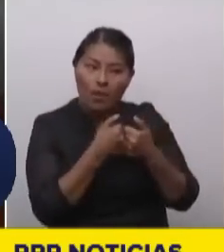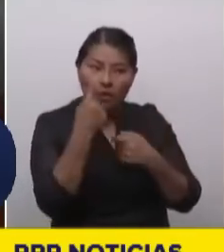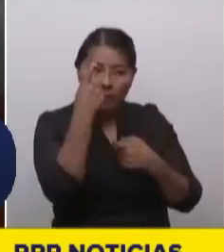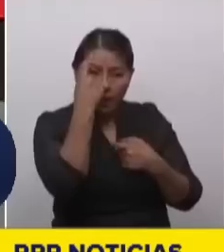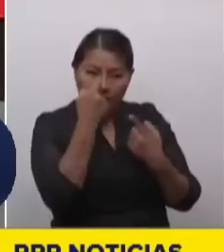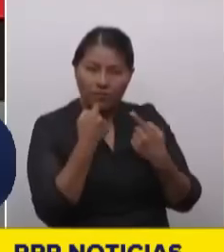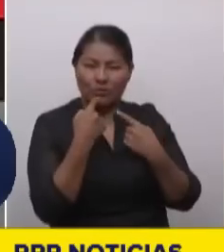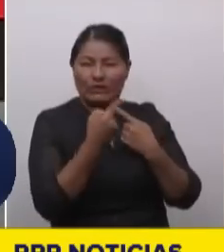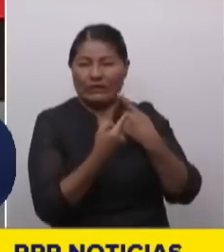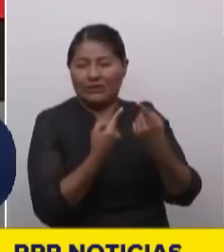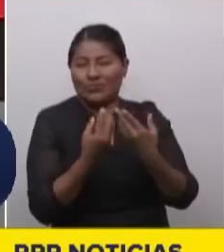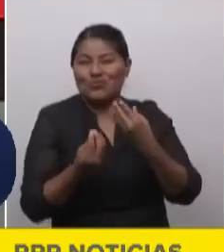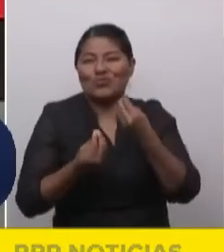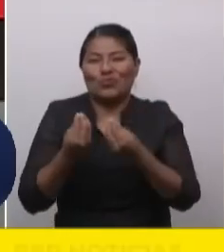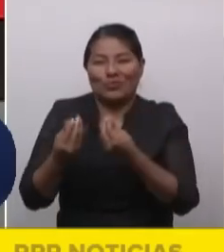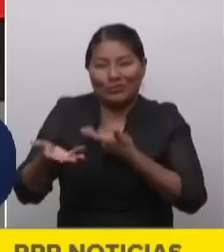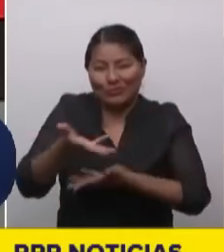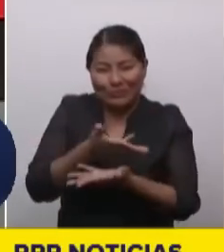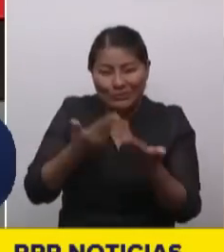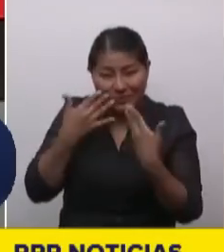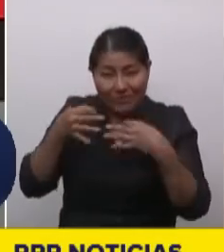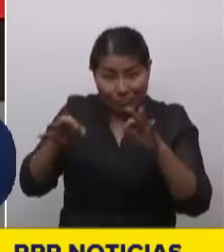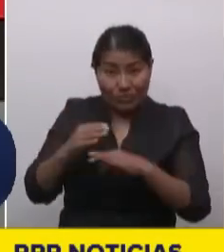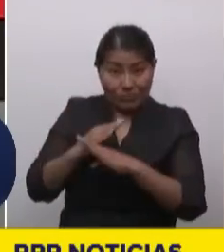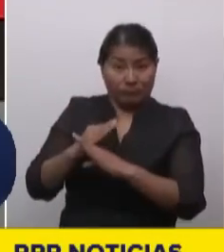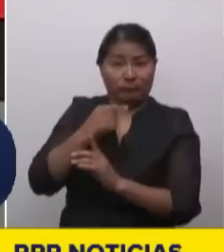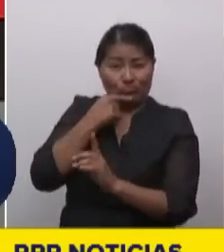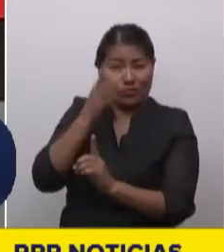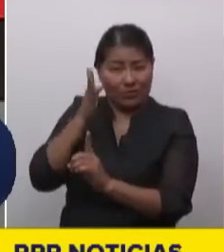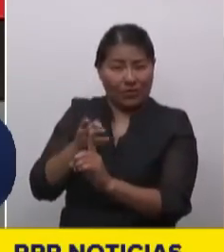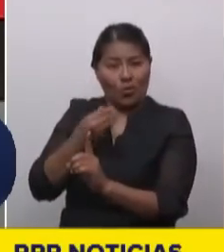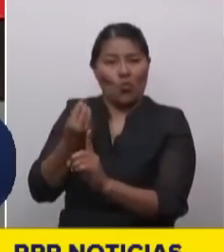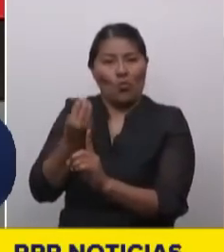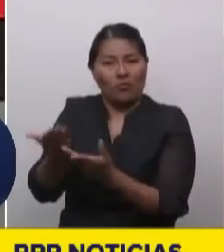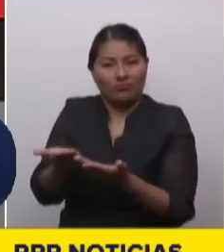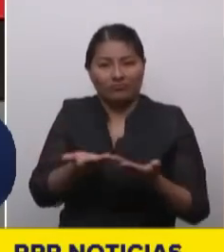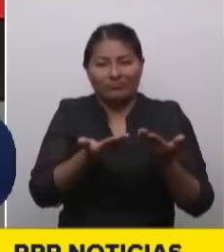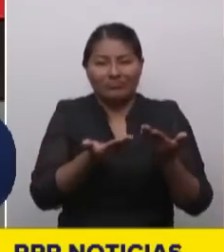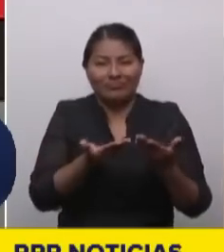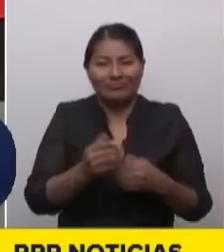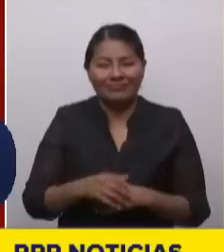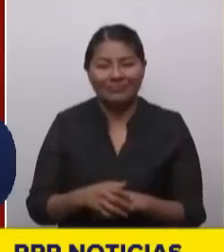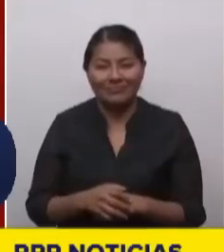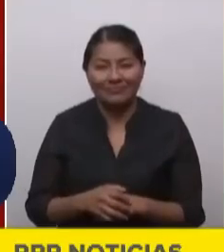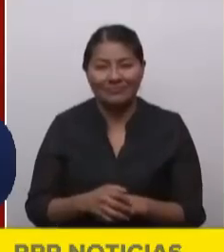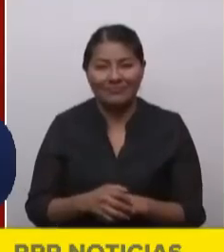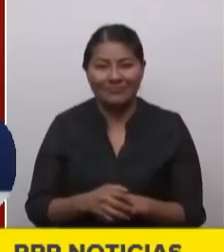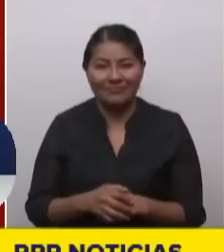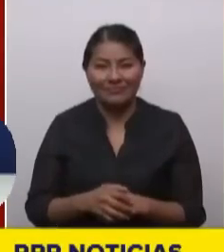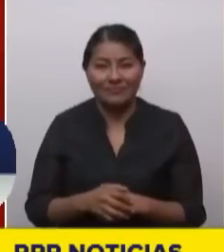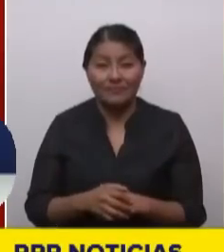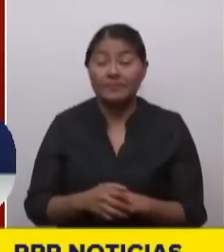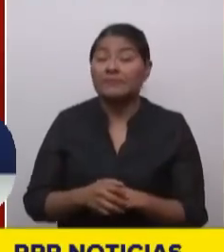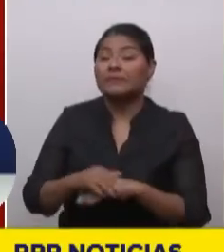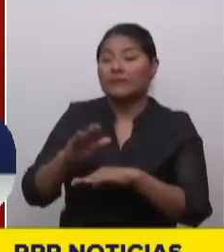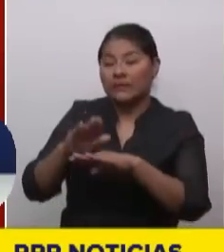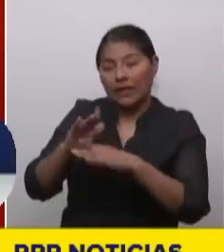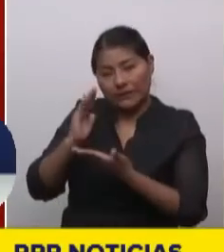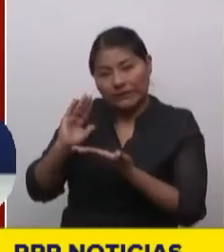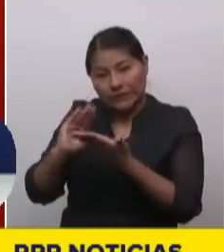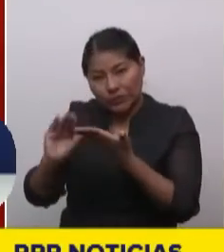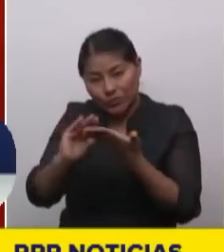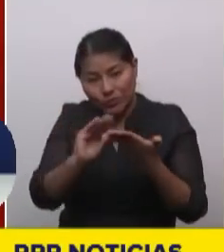luchar con un discurso así contra la violencia contra la mujer? Mire, yo ya he pedido la disculpa del